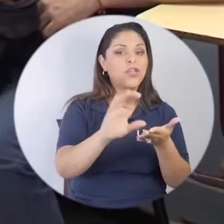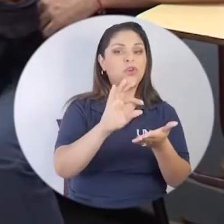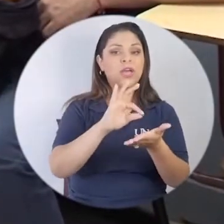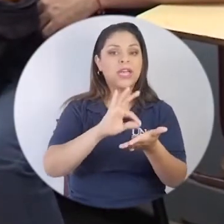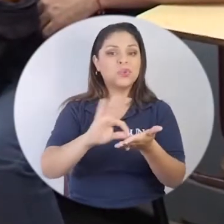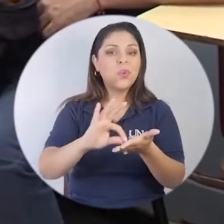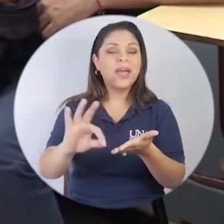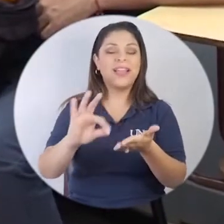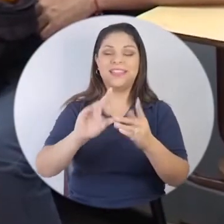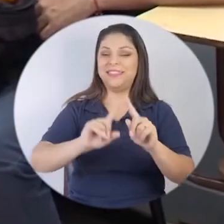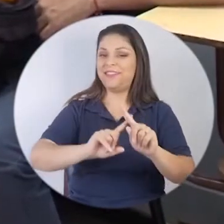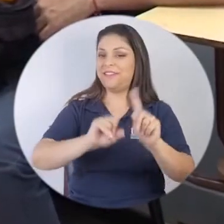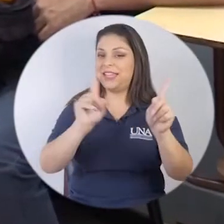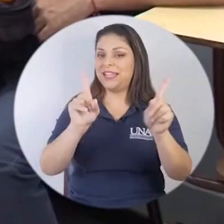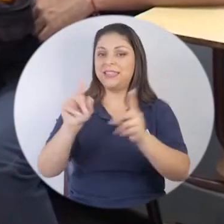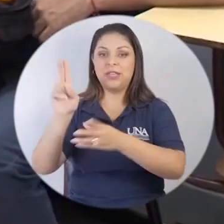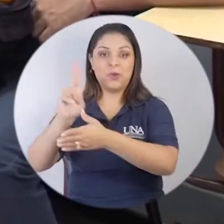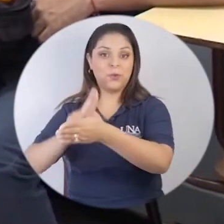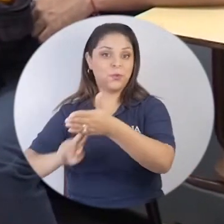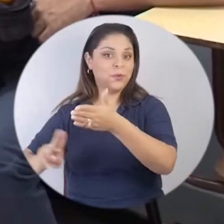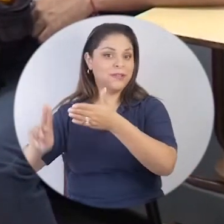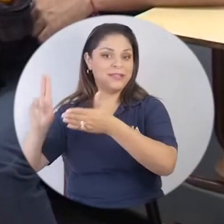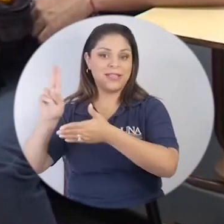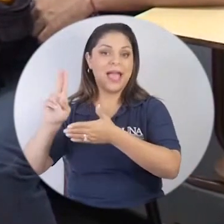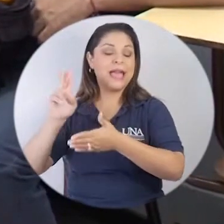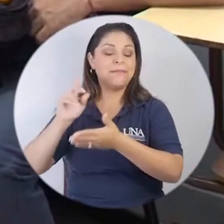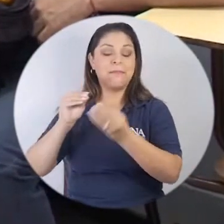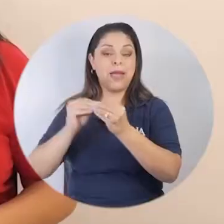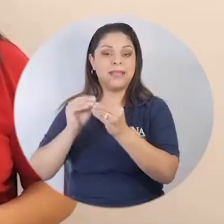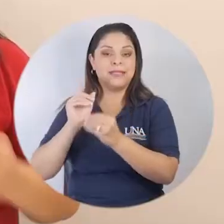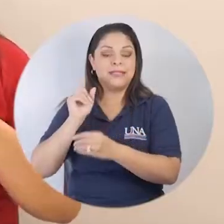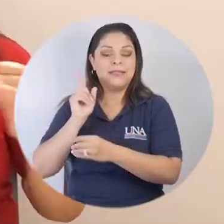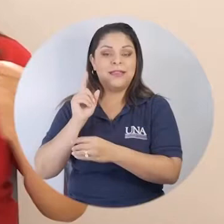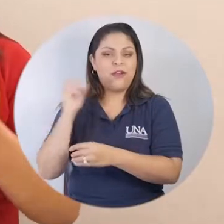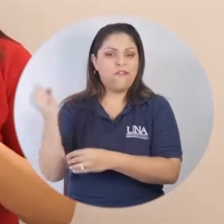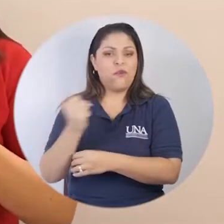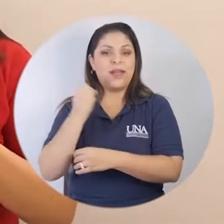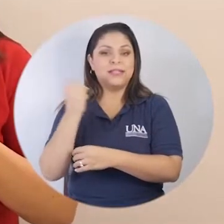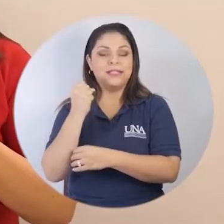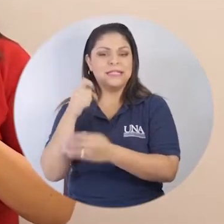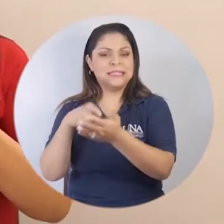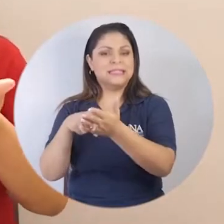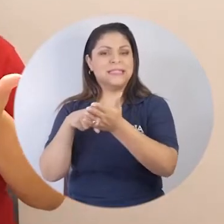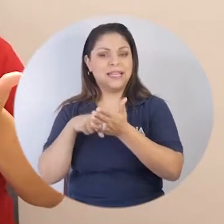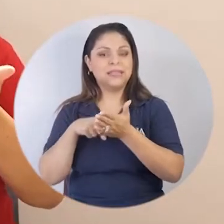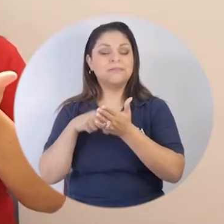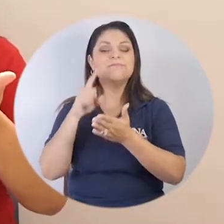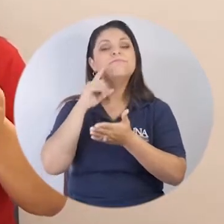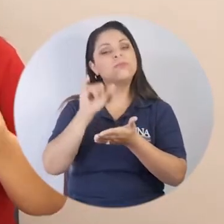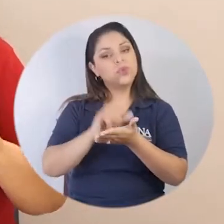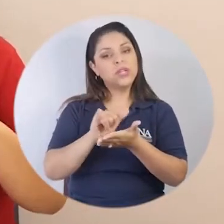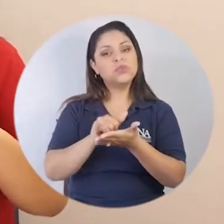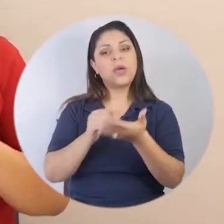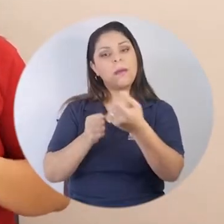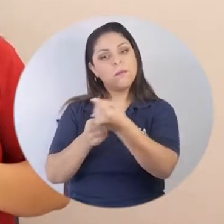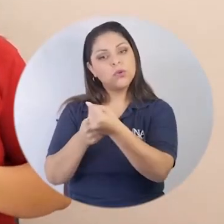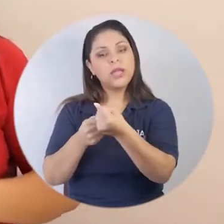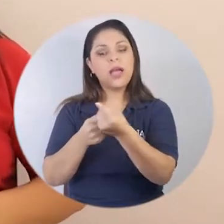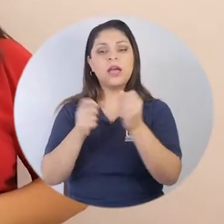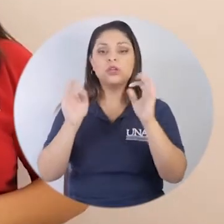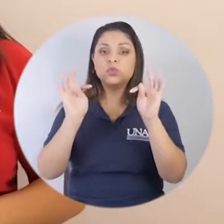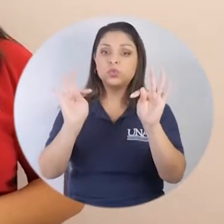escuela y colegio es muy diferente, ¿verdad? La exigencia que va a tener a nivel universitario y pues entonces hay que dar apoyos, por ejemplo,